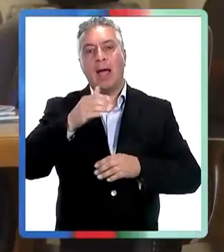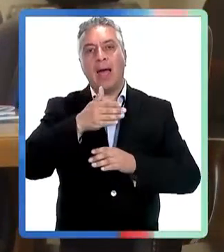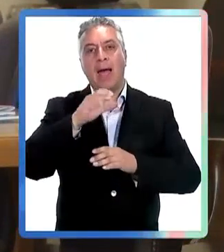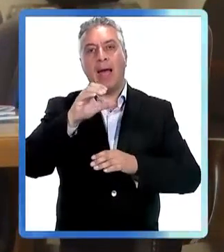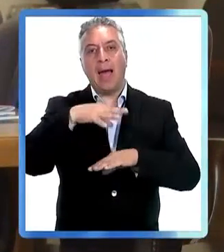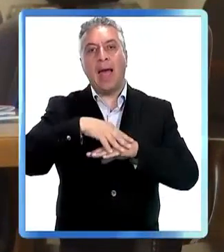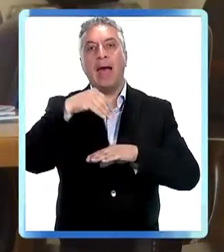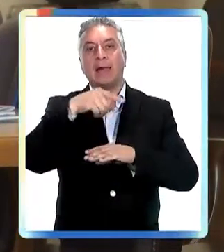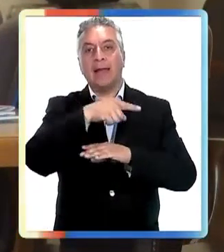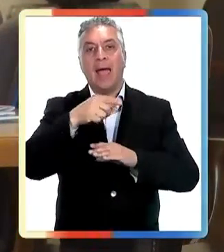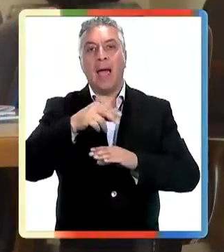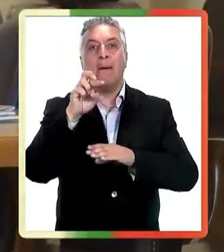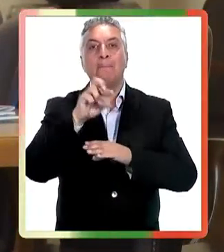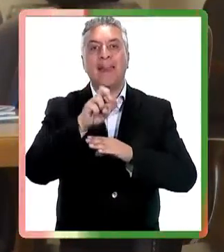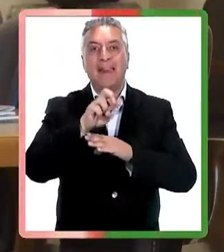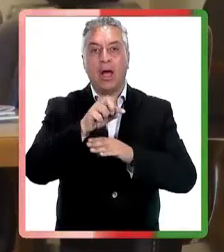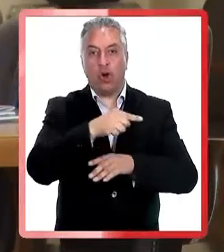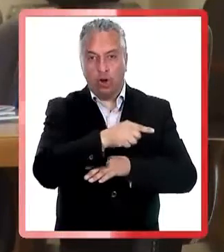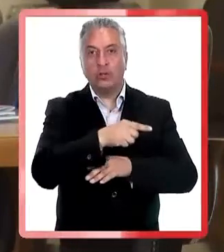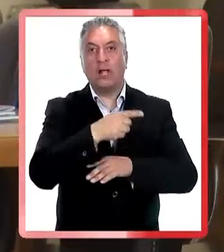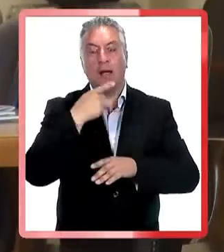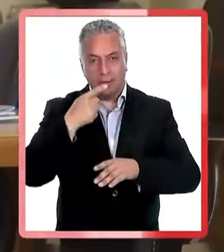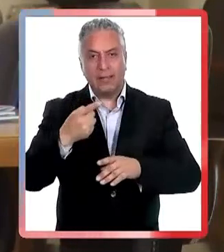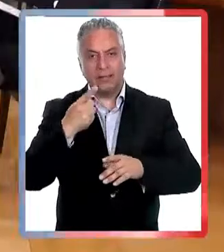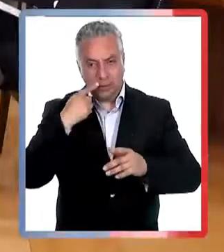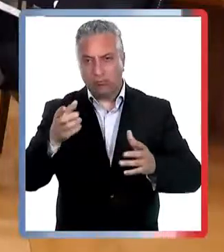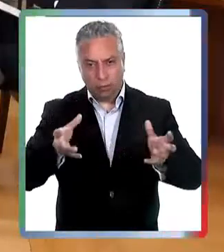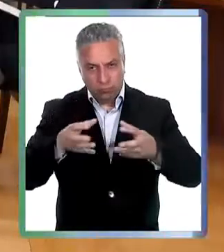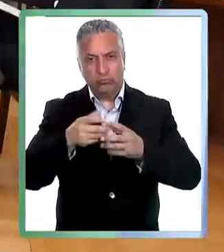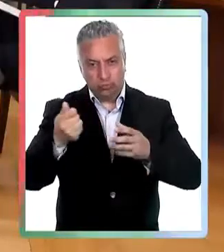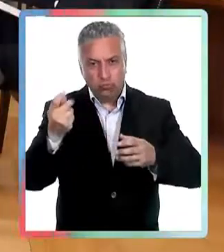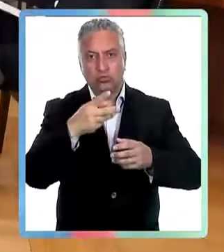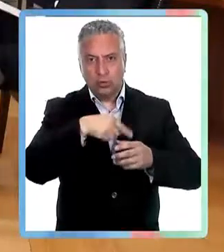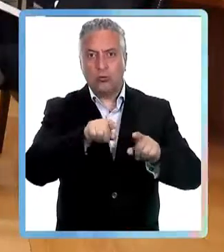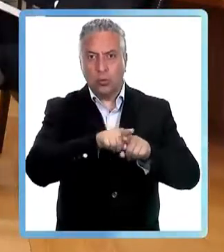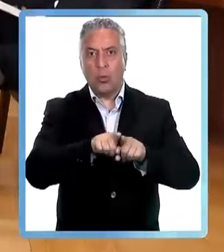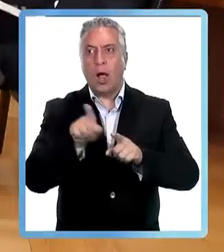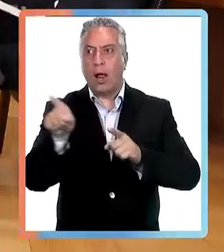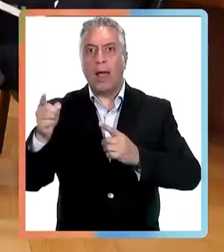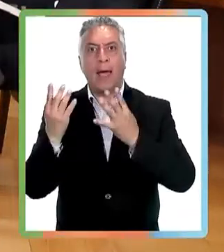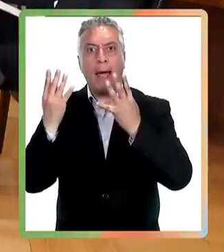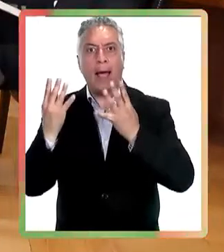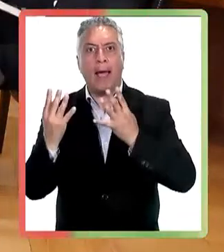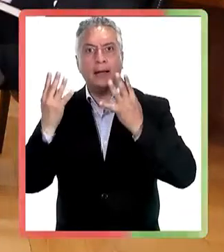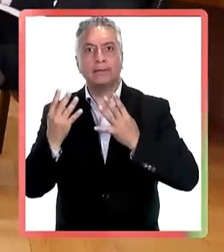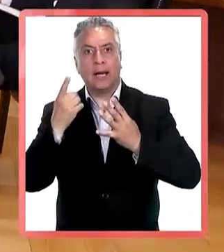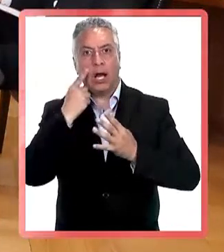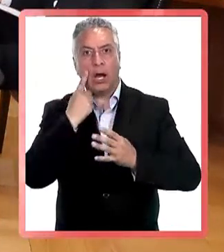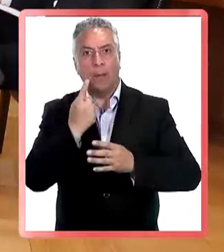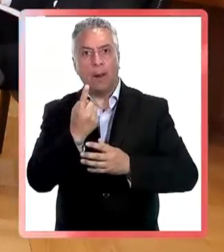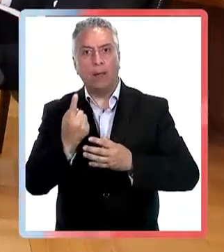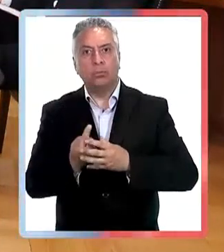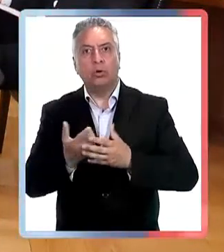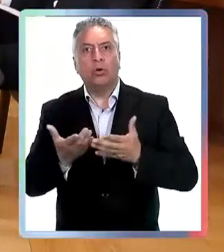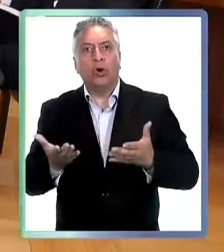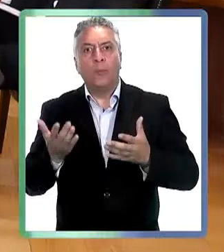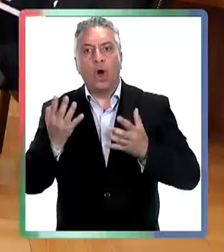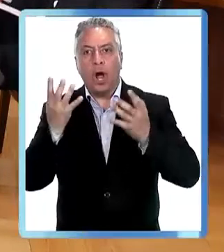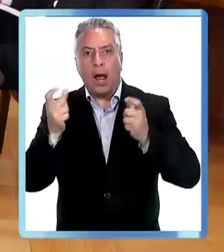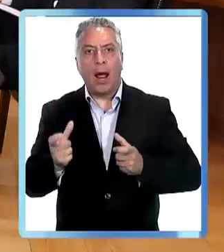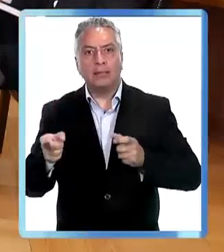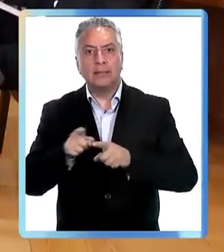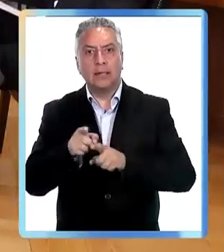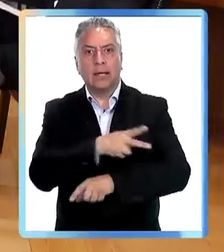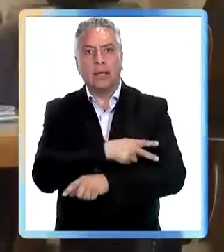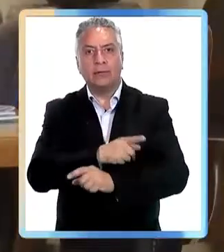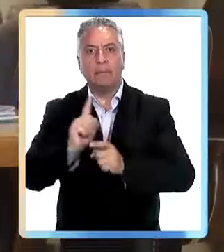y nos contaba que el crimen organizado allá prolifera e incluso muchas veces opera desde las cárceles. Exacto. ¿Cómo se puede controlar